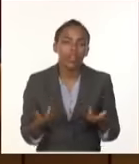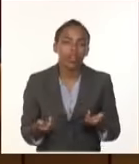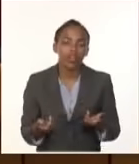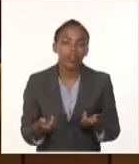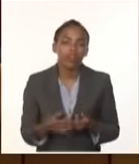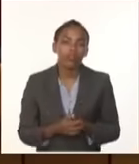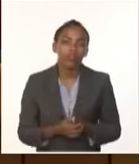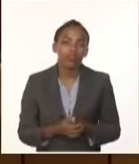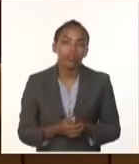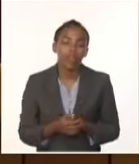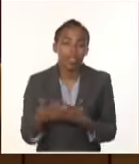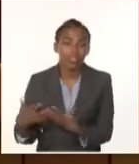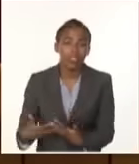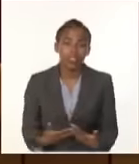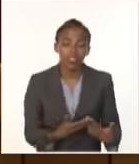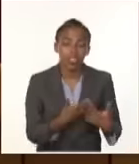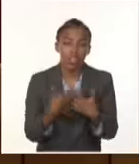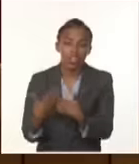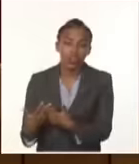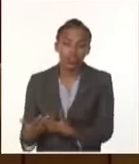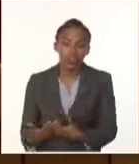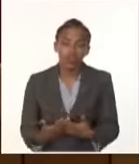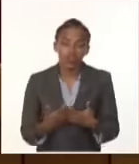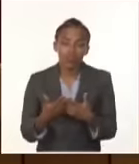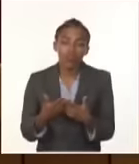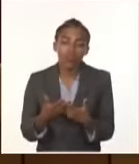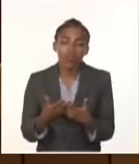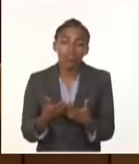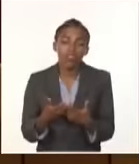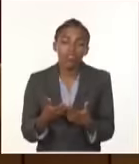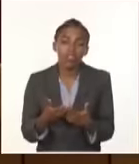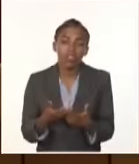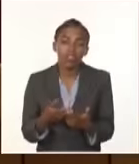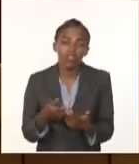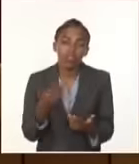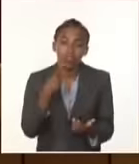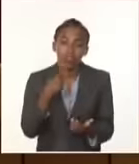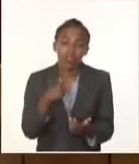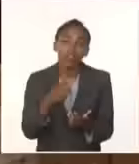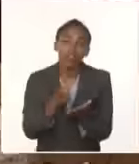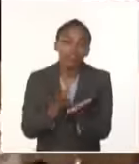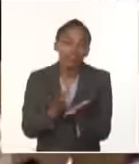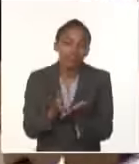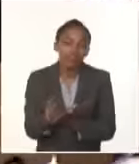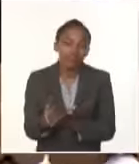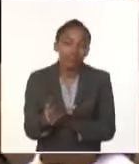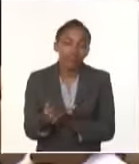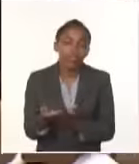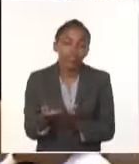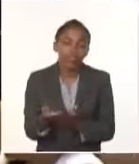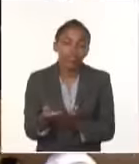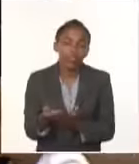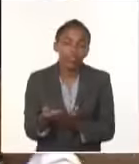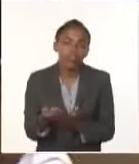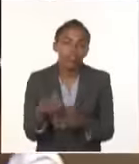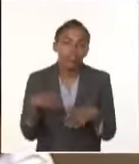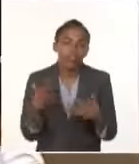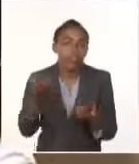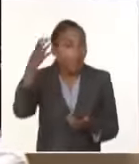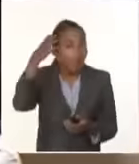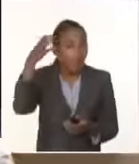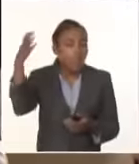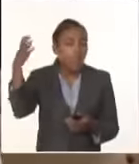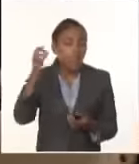que Estados Unidos despliega contra los servicios médicos de Cuba, apelando incluso a la amenaza sobre gobiernos